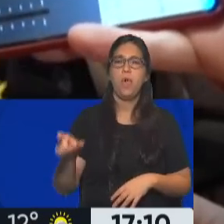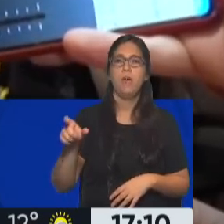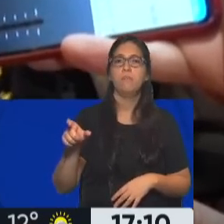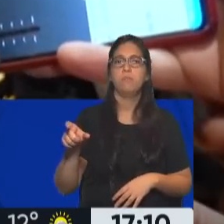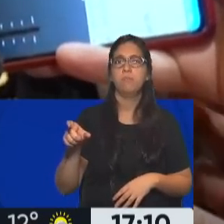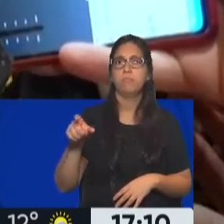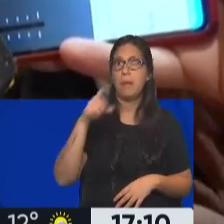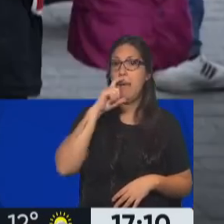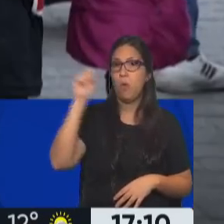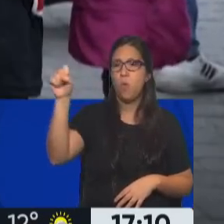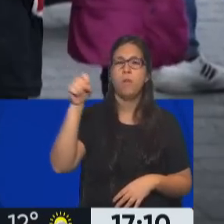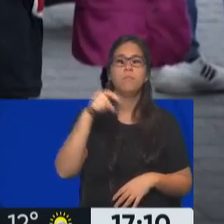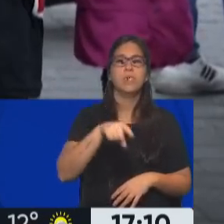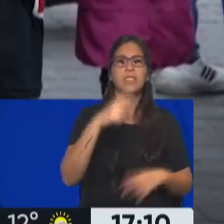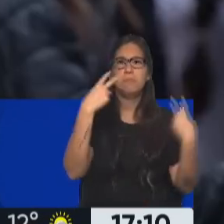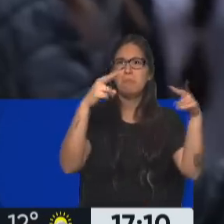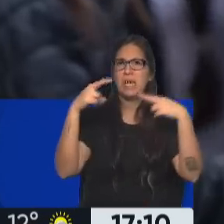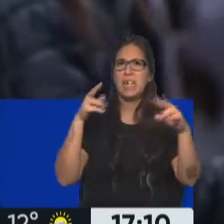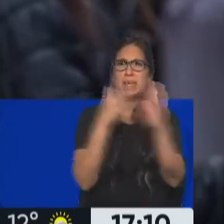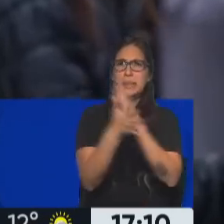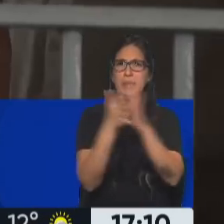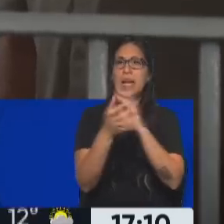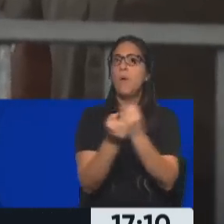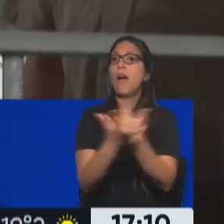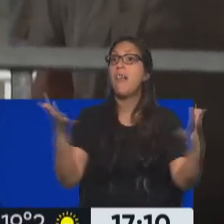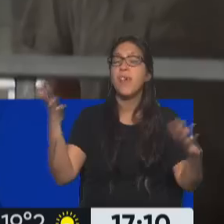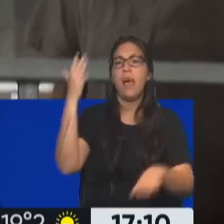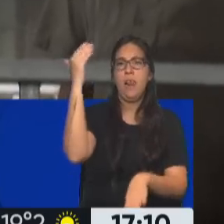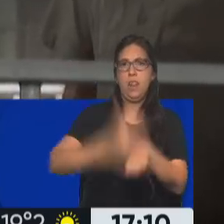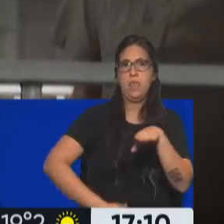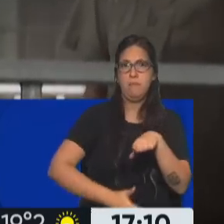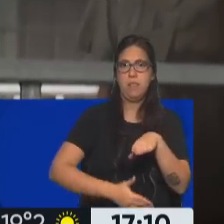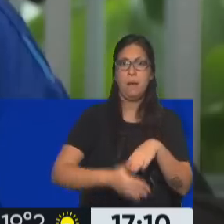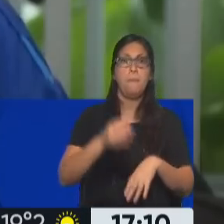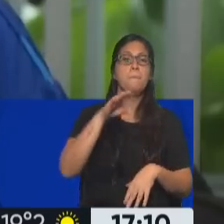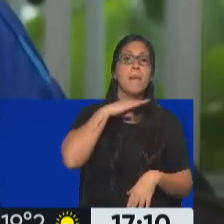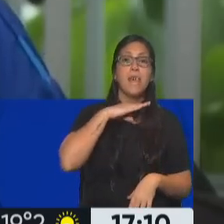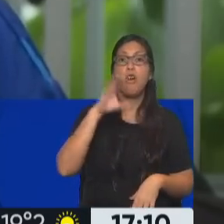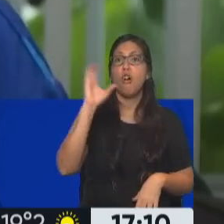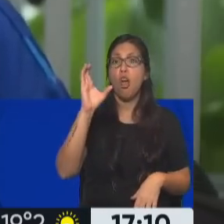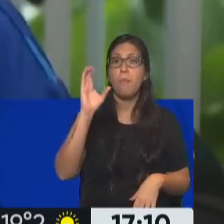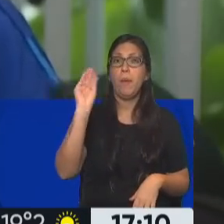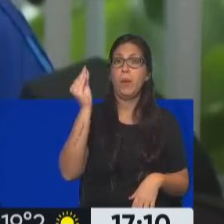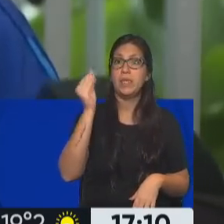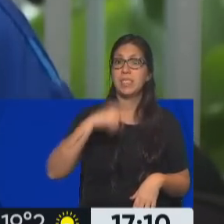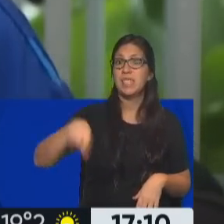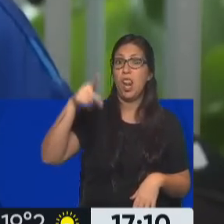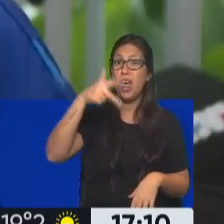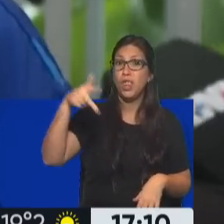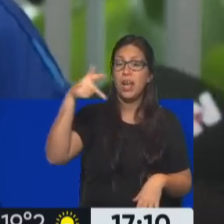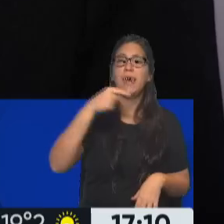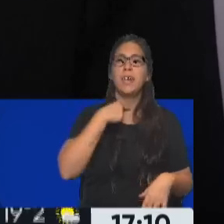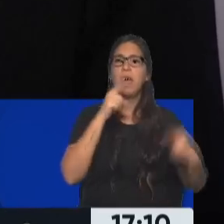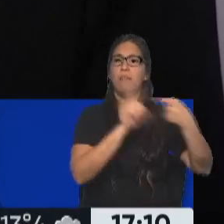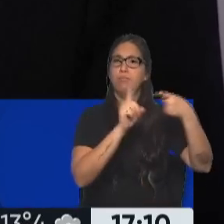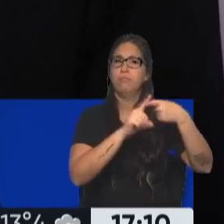a acordar cuotas de migrantes que cada país pueda aceptar. México, Colombia y Brasil continúan en la línea de mantener diálogo con